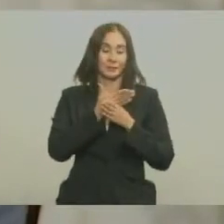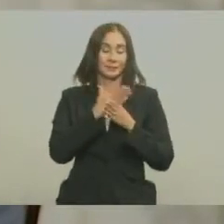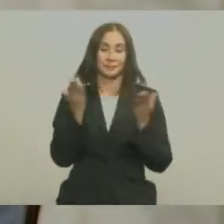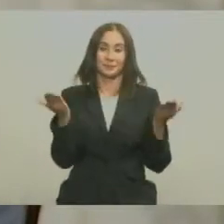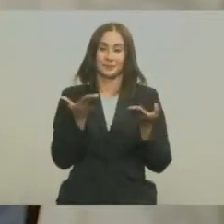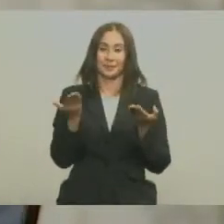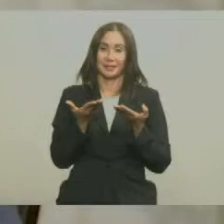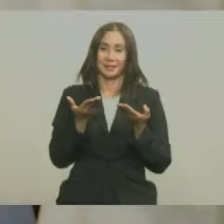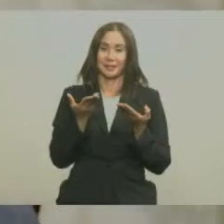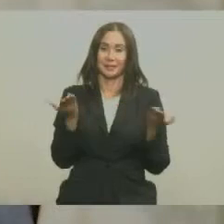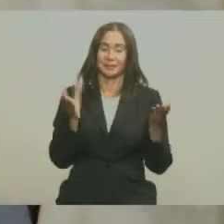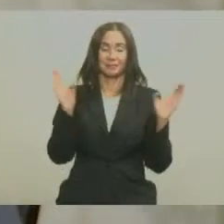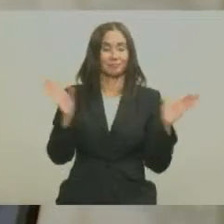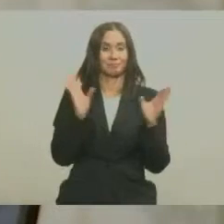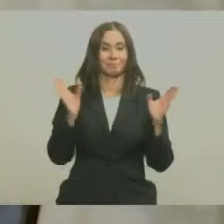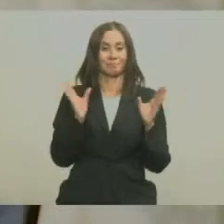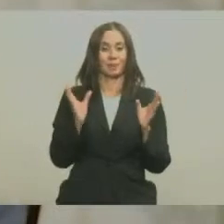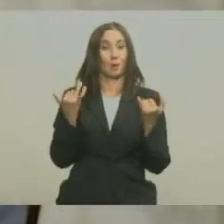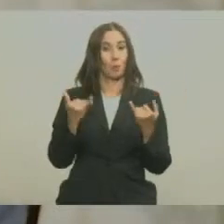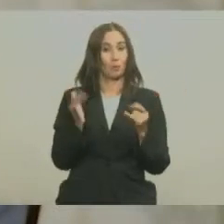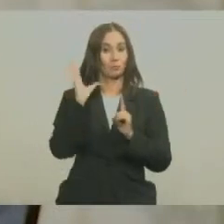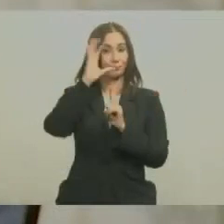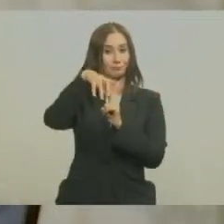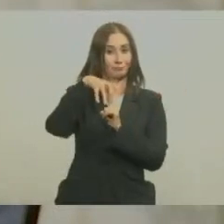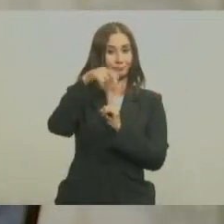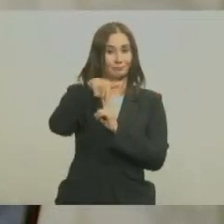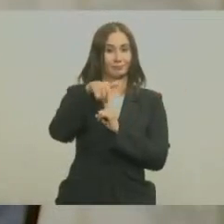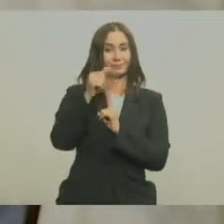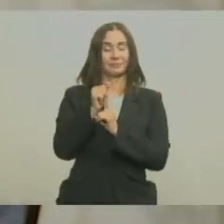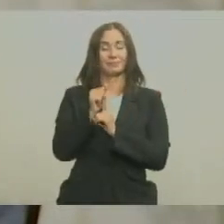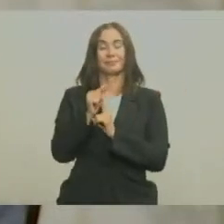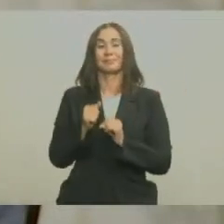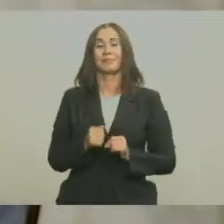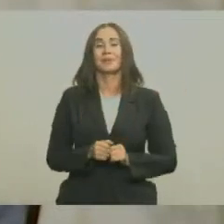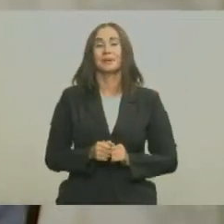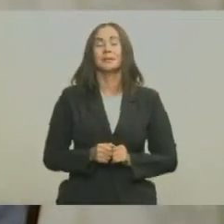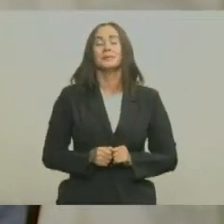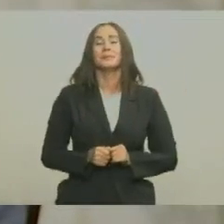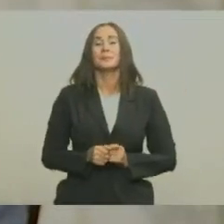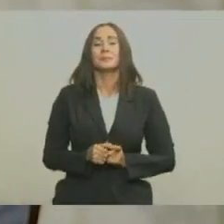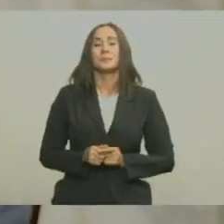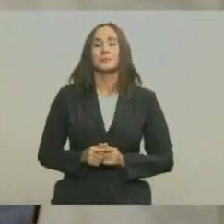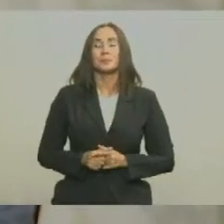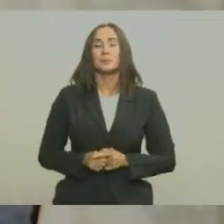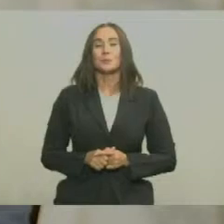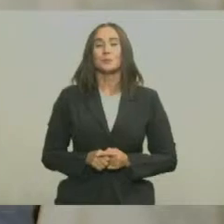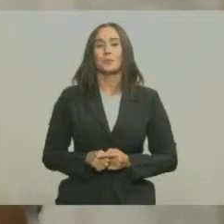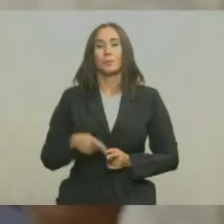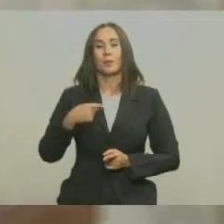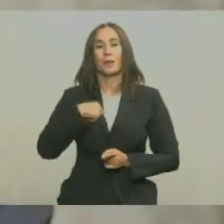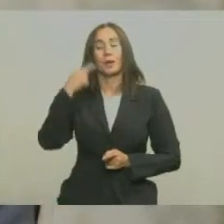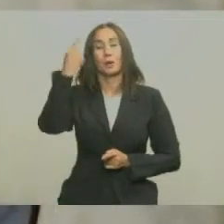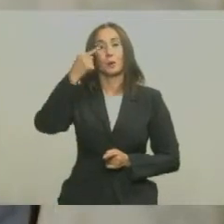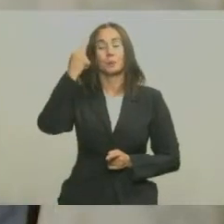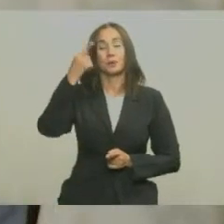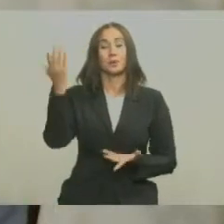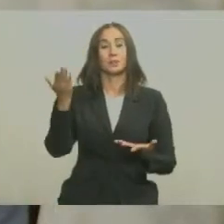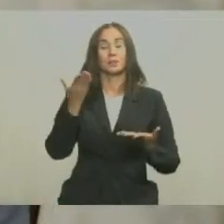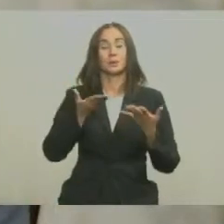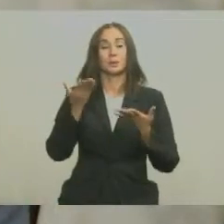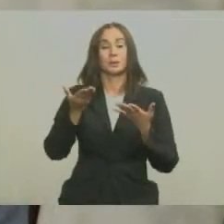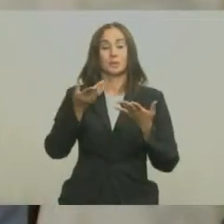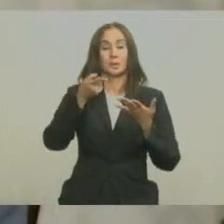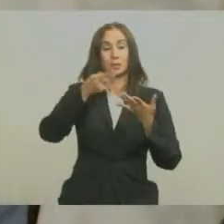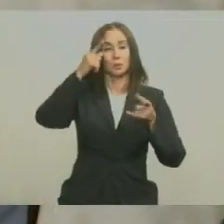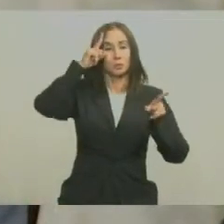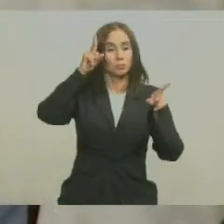de este acto, de esta actividad en el Palacio Nacional. Y yo creo que el hecho de que se pueda alcanzar este